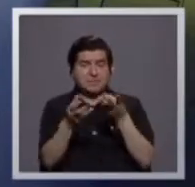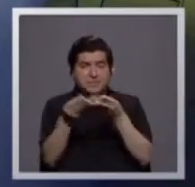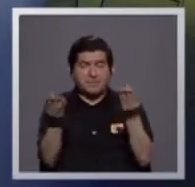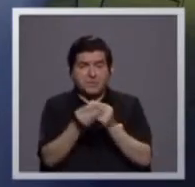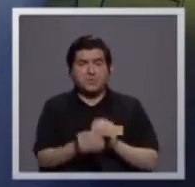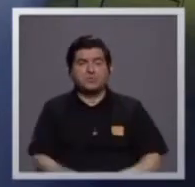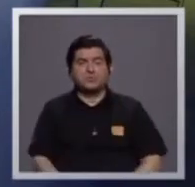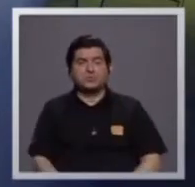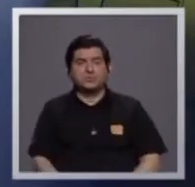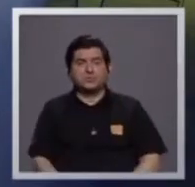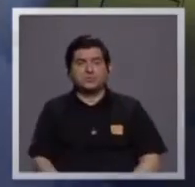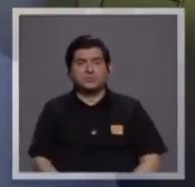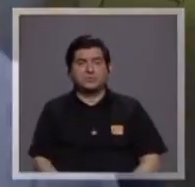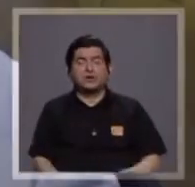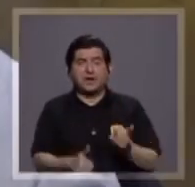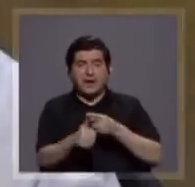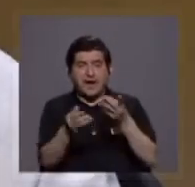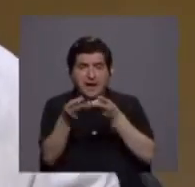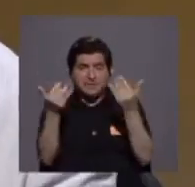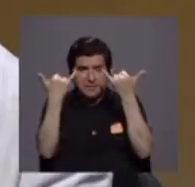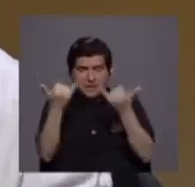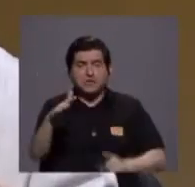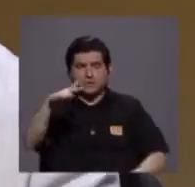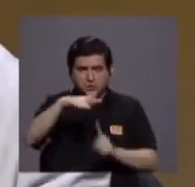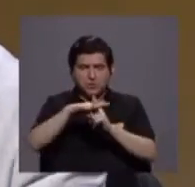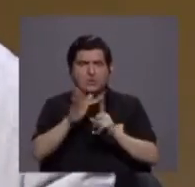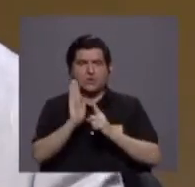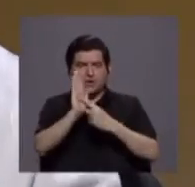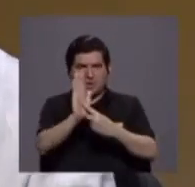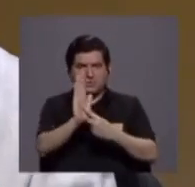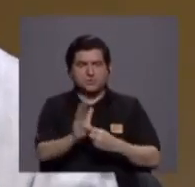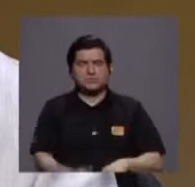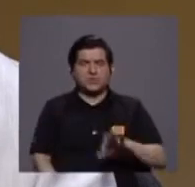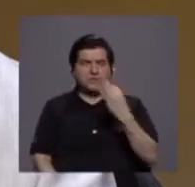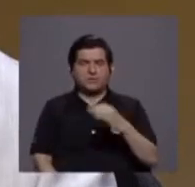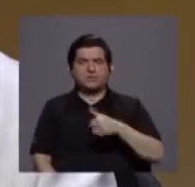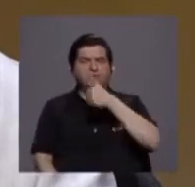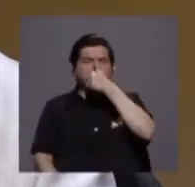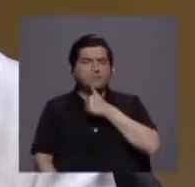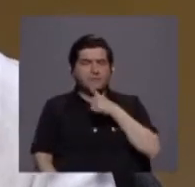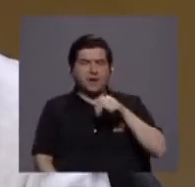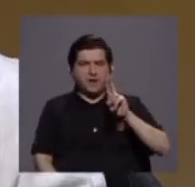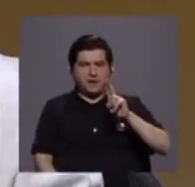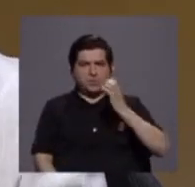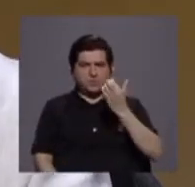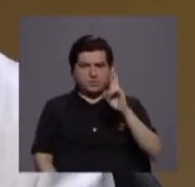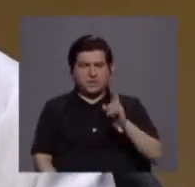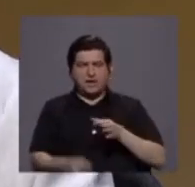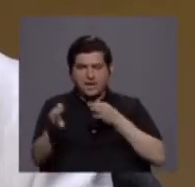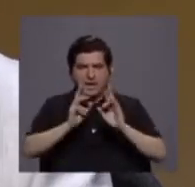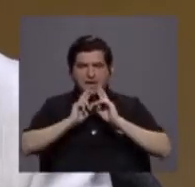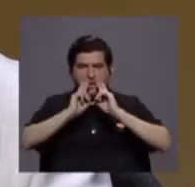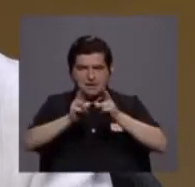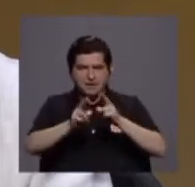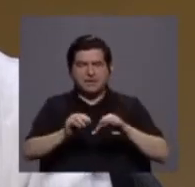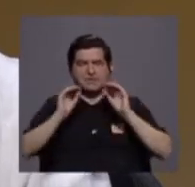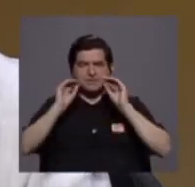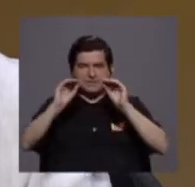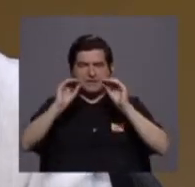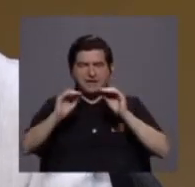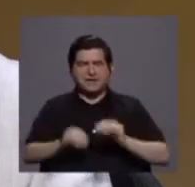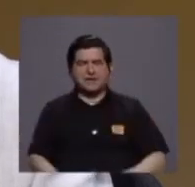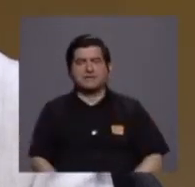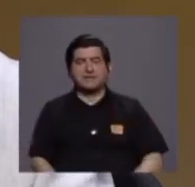virtual. Este primer producto que ya salió, que presentamos en un ámbito privado aquí en la UCR como rendición de cuentas de la cátedra, va a